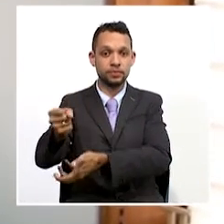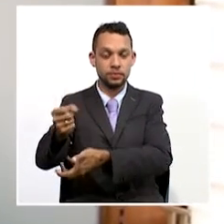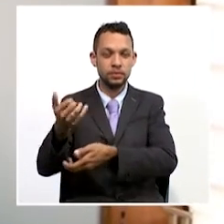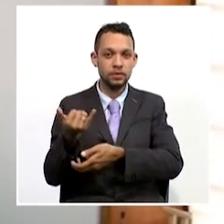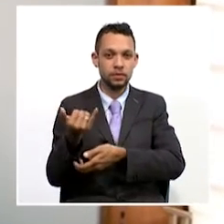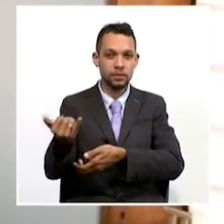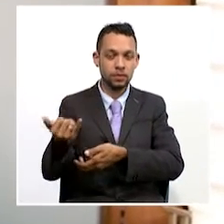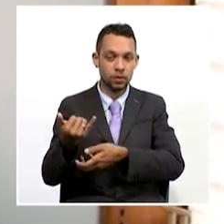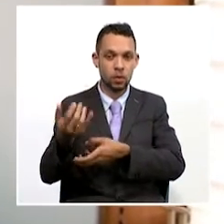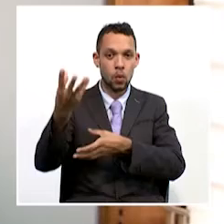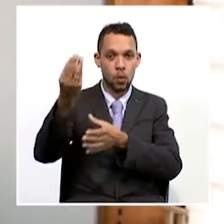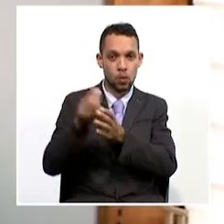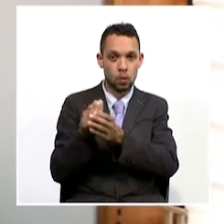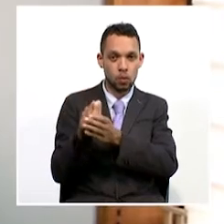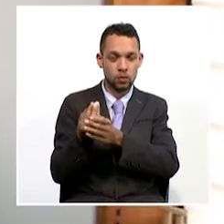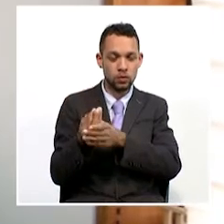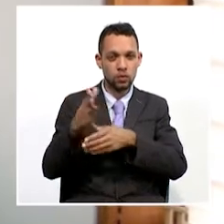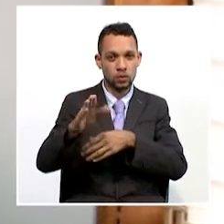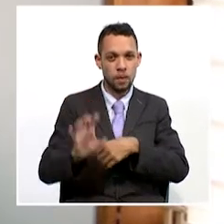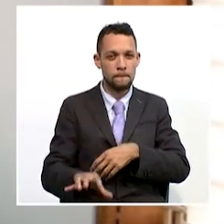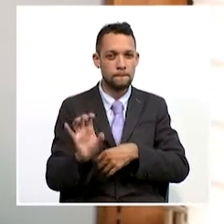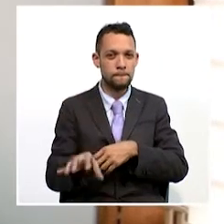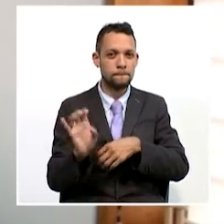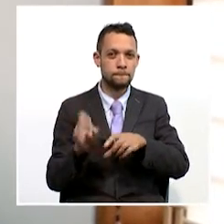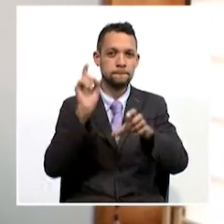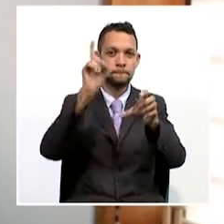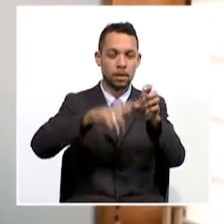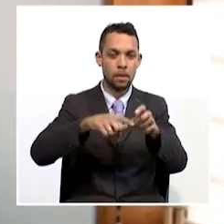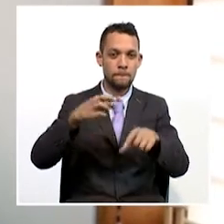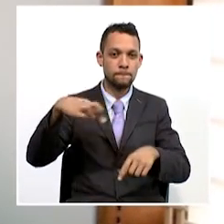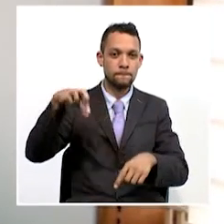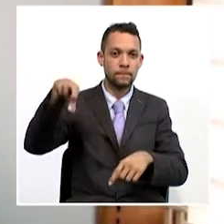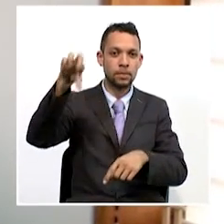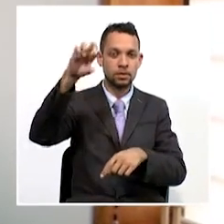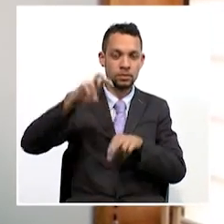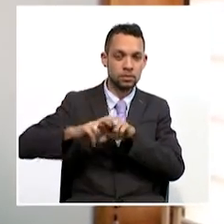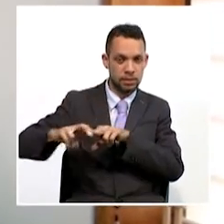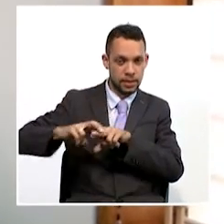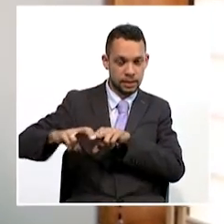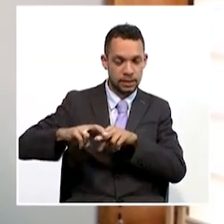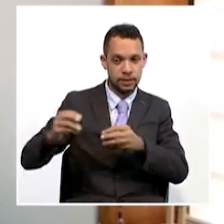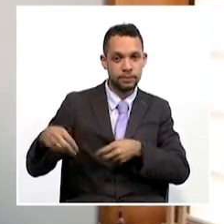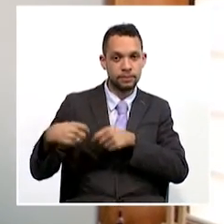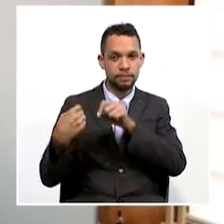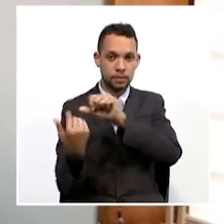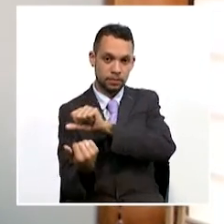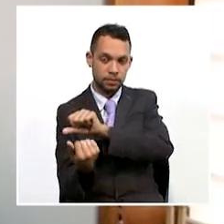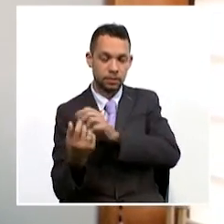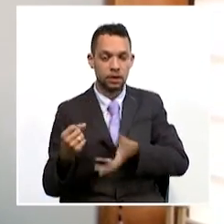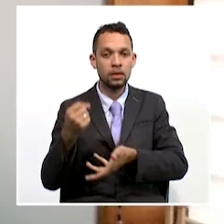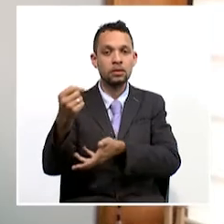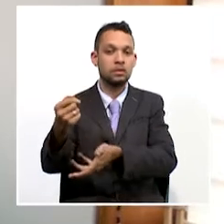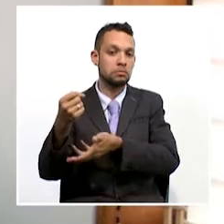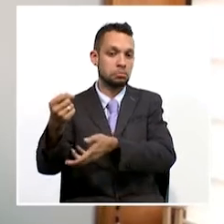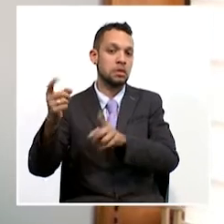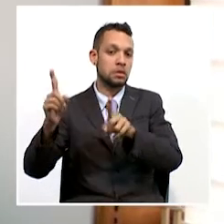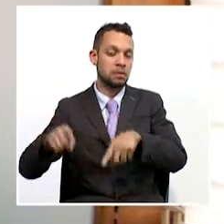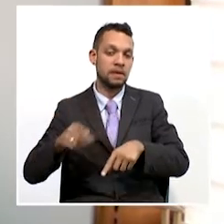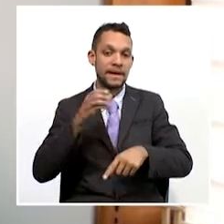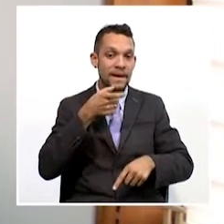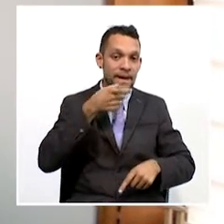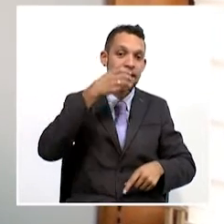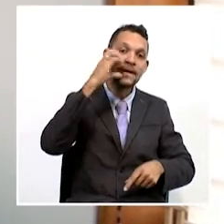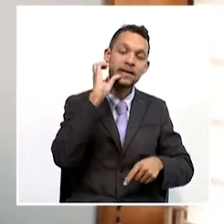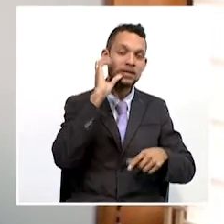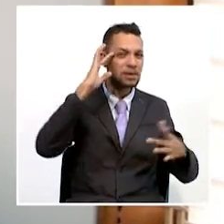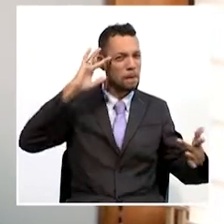la Corporación de Baloncesto Profesional de Manizales, y por qué no pues pensar también en lo que es Caldas, en